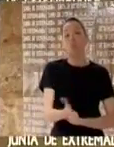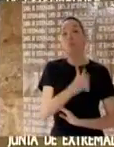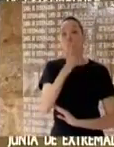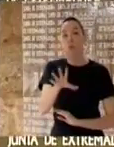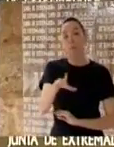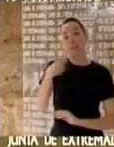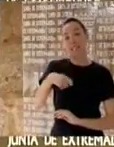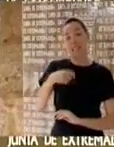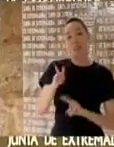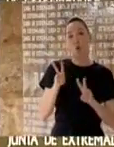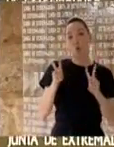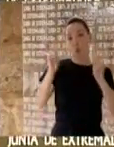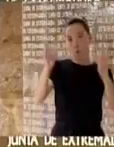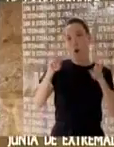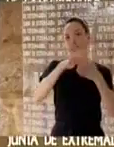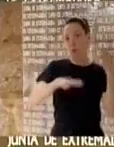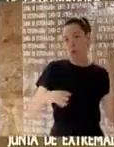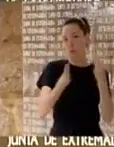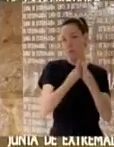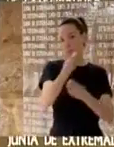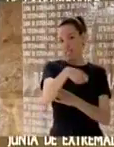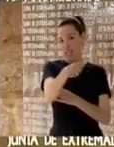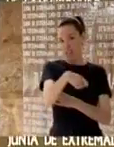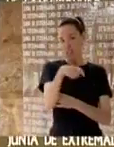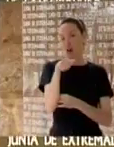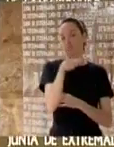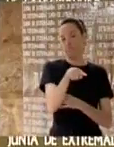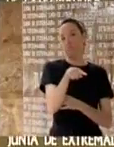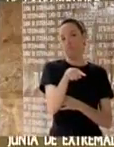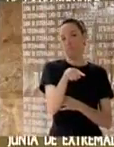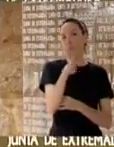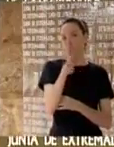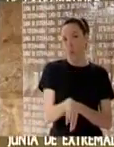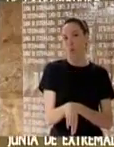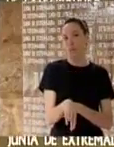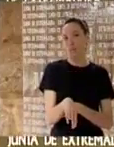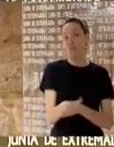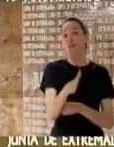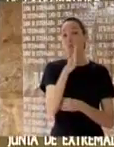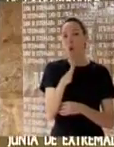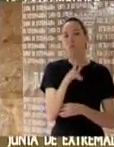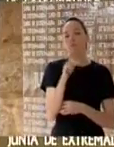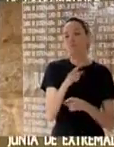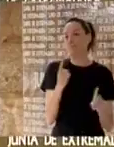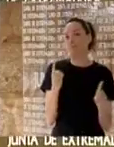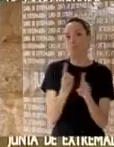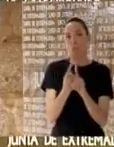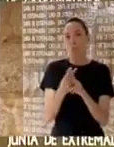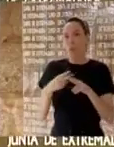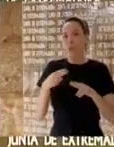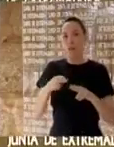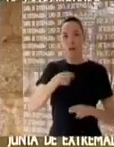Cataluña. El señor Torra no es más ni menos que el Le Pen de la política española.